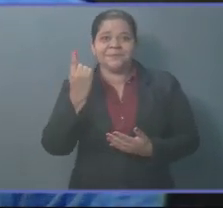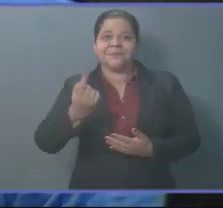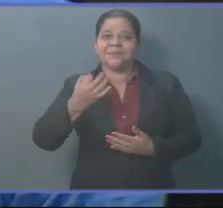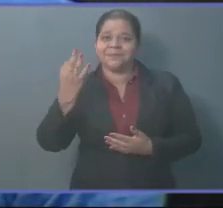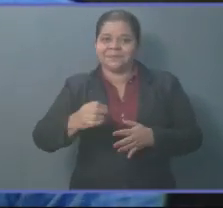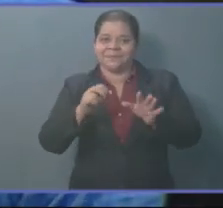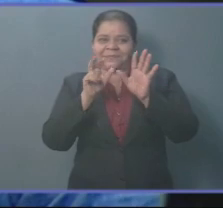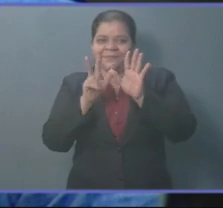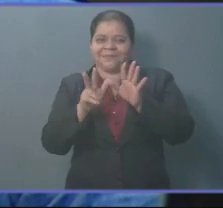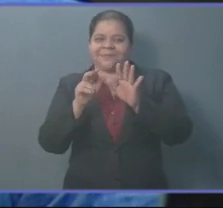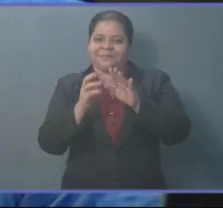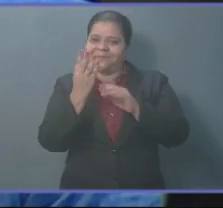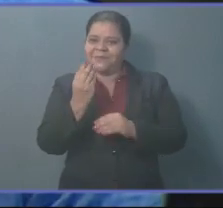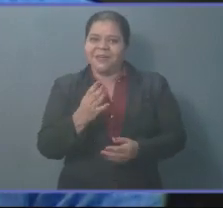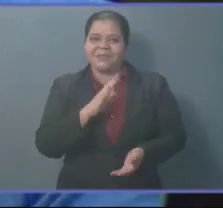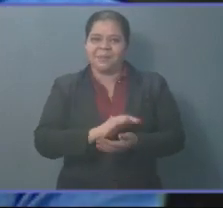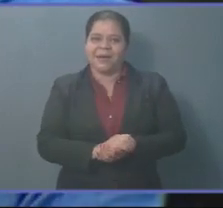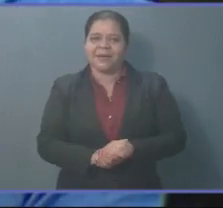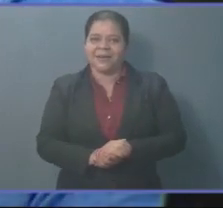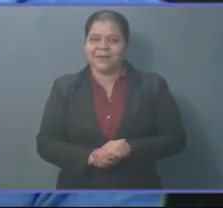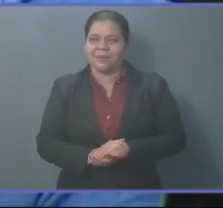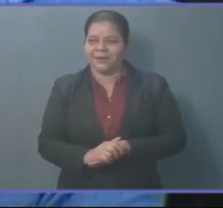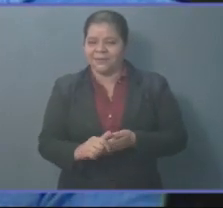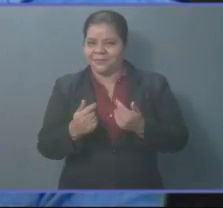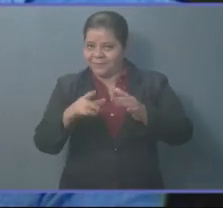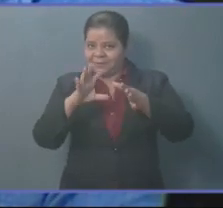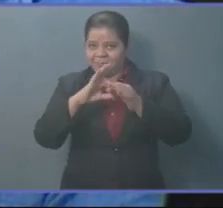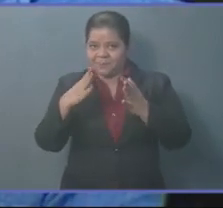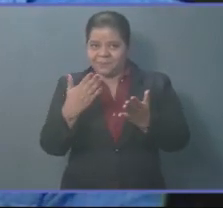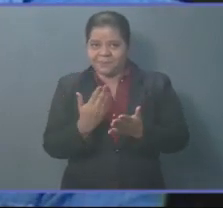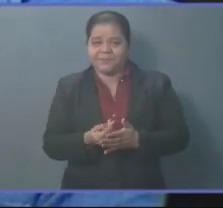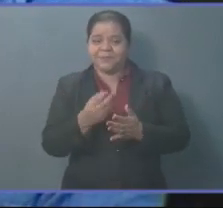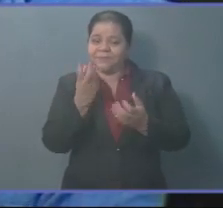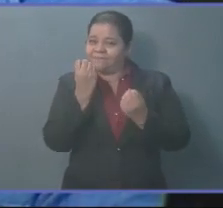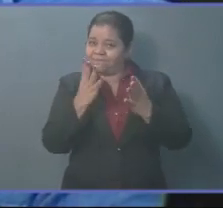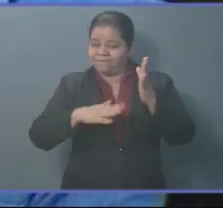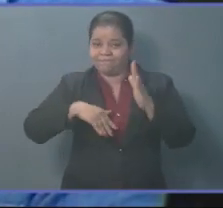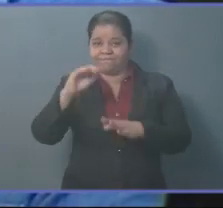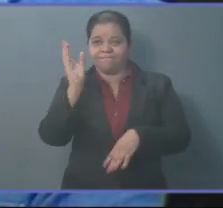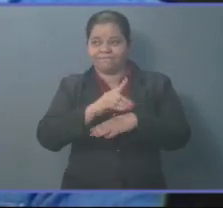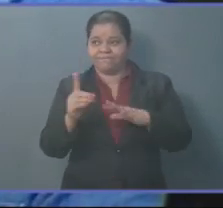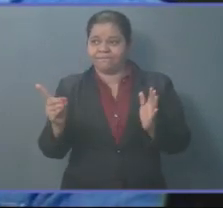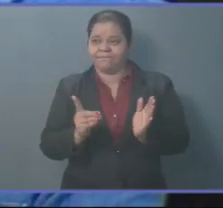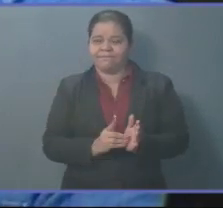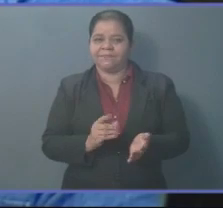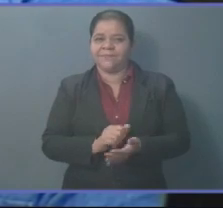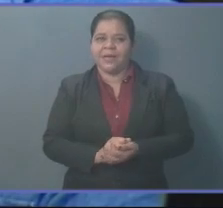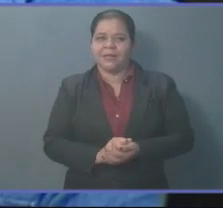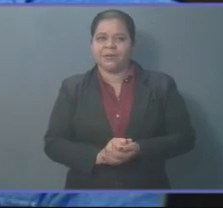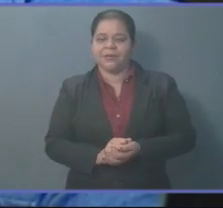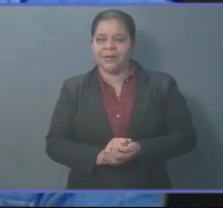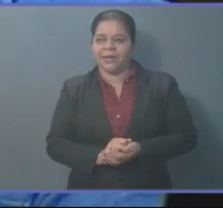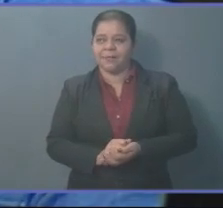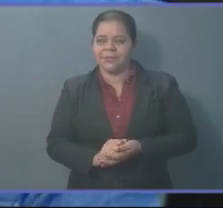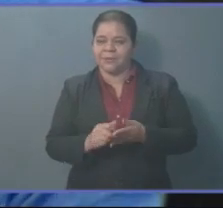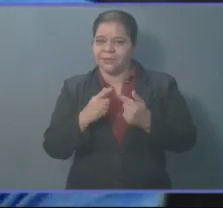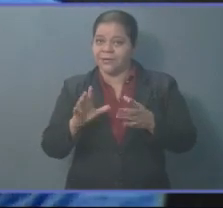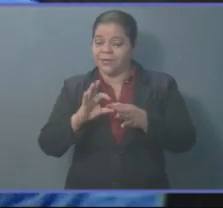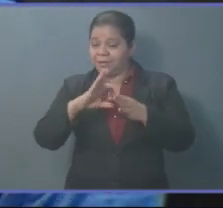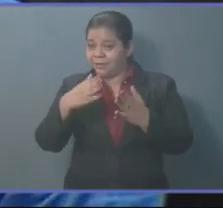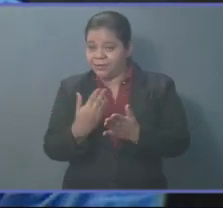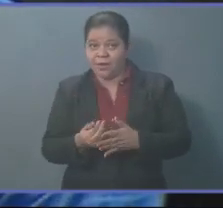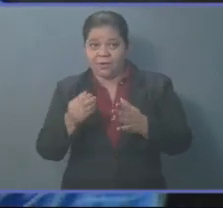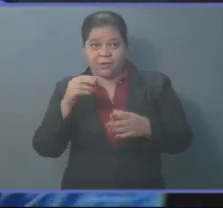días. Pero acá, tanto diputados como miembros del gabinete